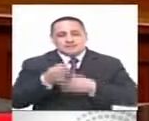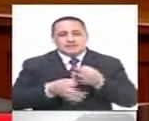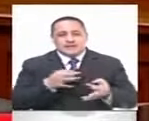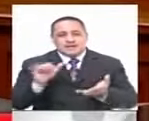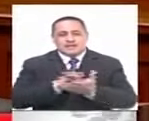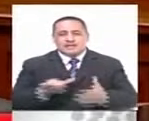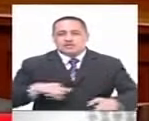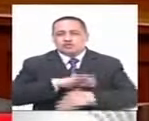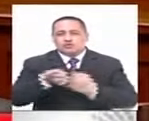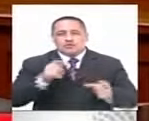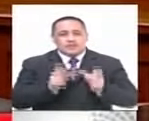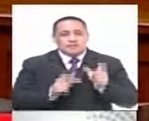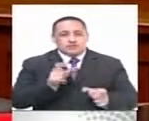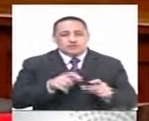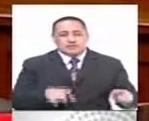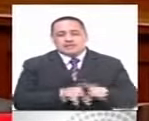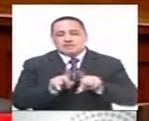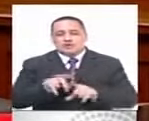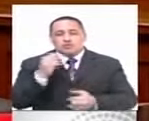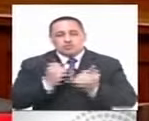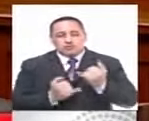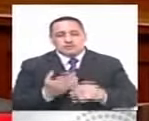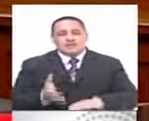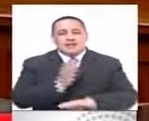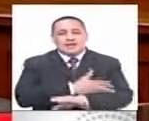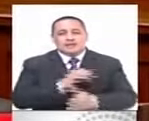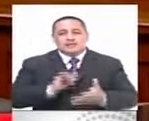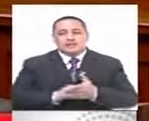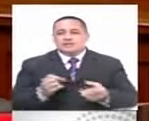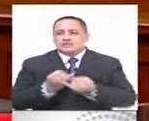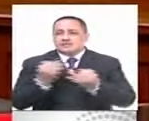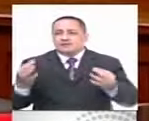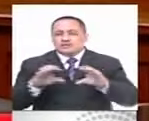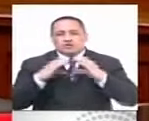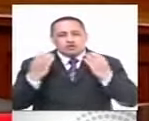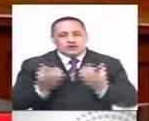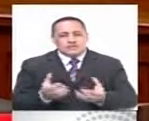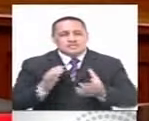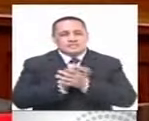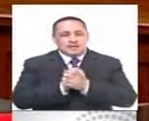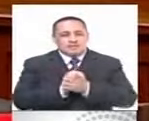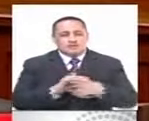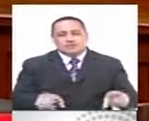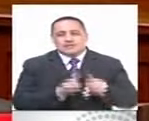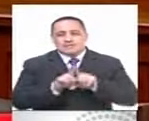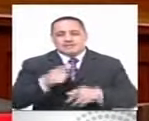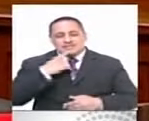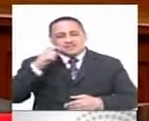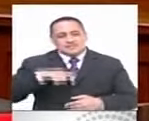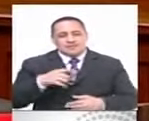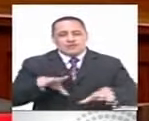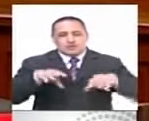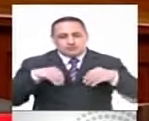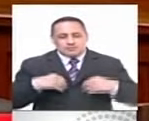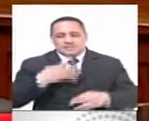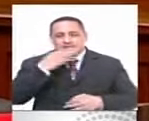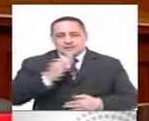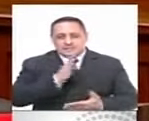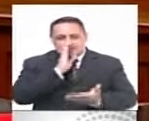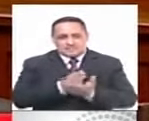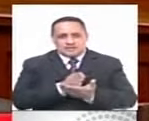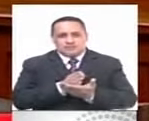todo ecológico, últimamente, congresistas y compatriotas, requerimos asumir en serio esta